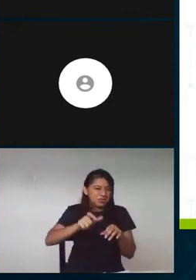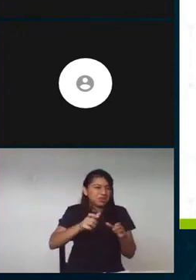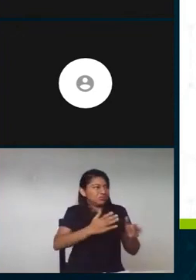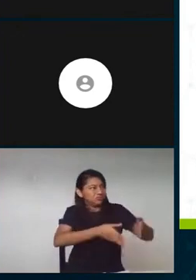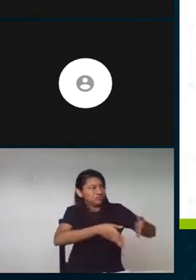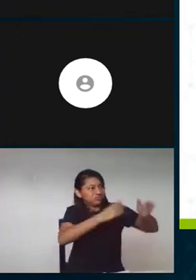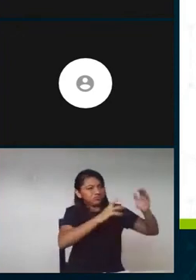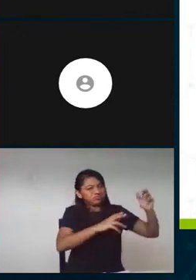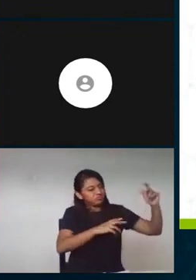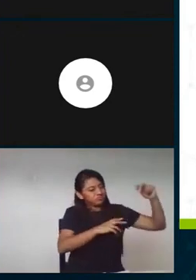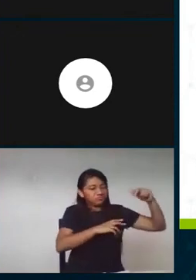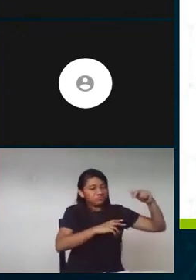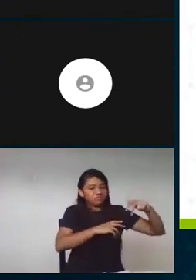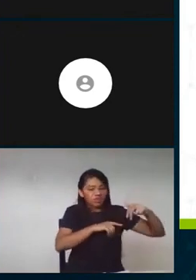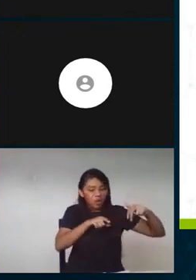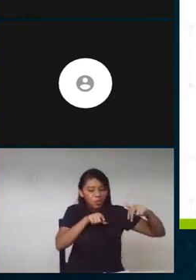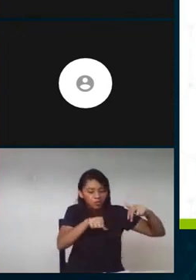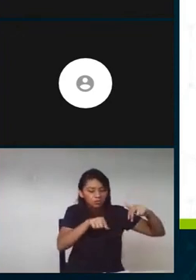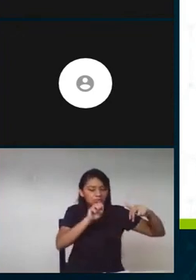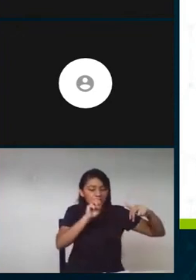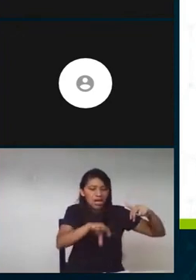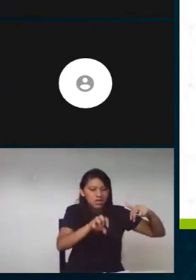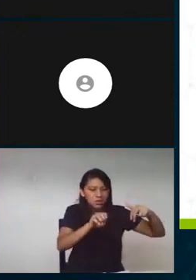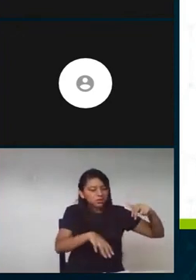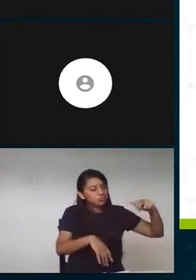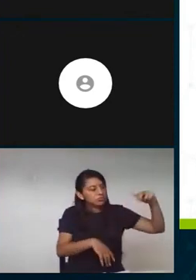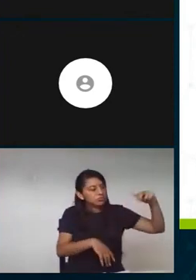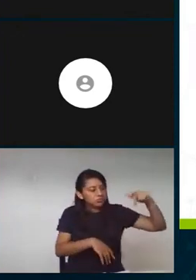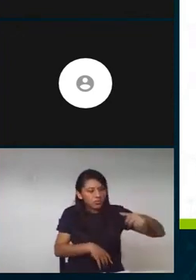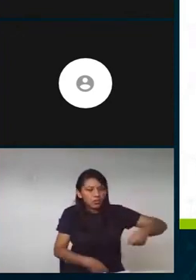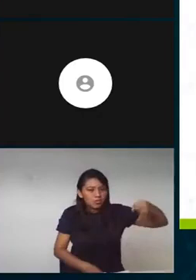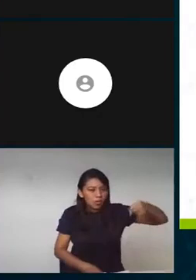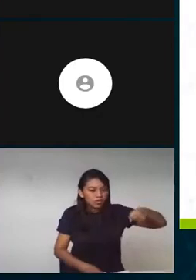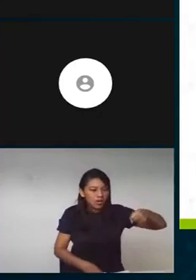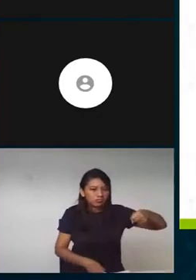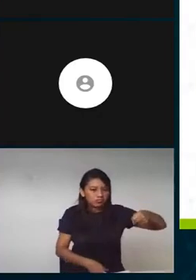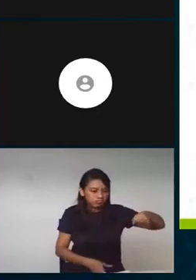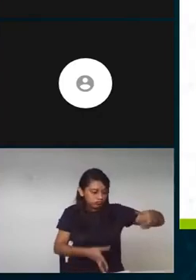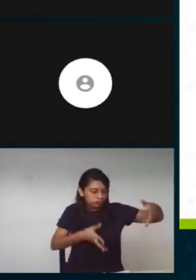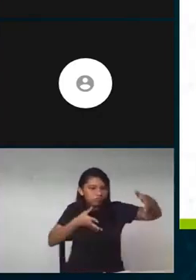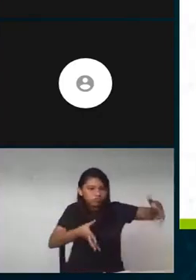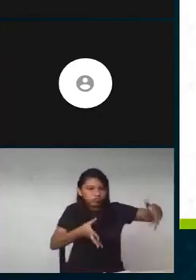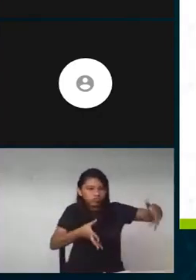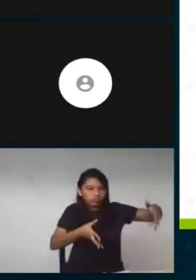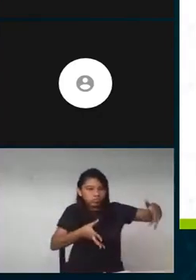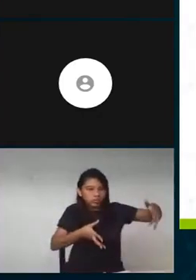Adicional, vemos en la imagen de la mitad, vemos que hay un